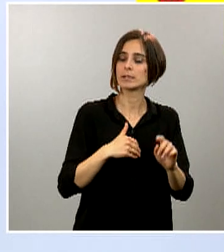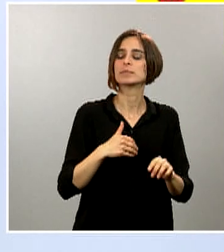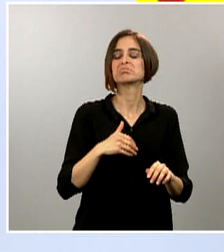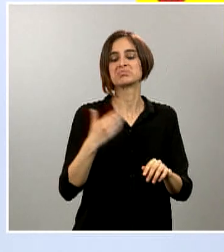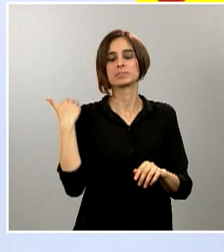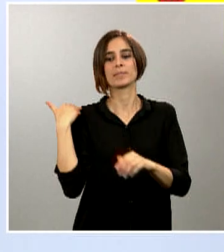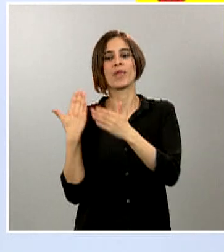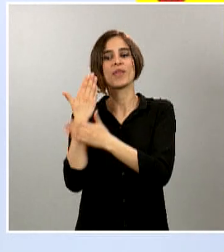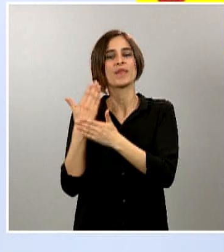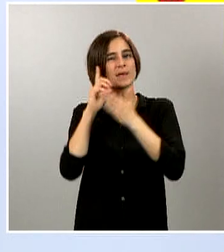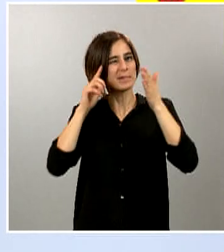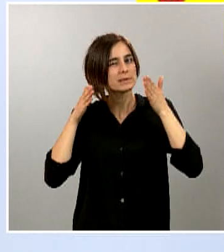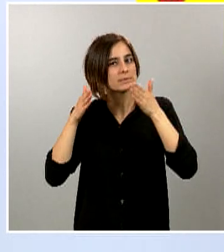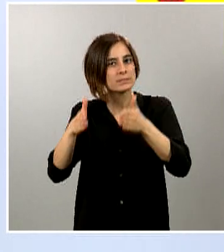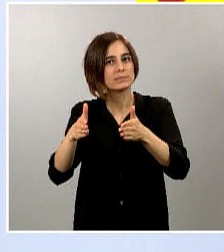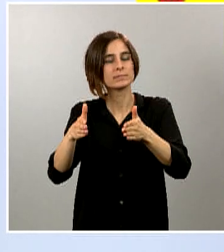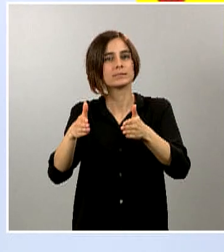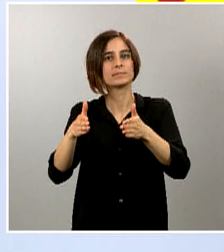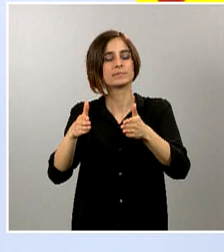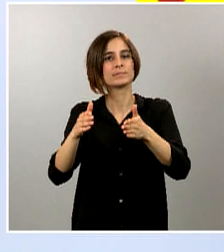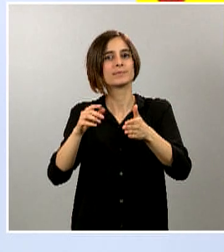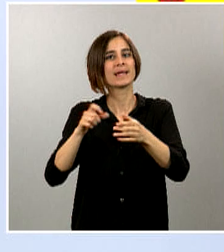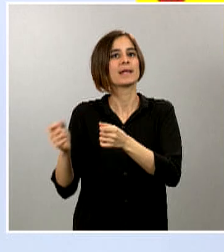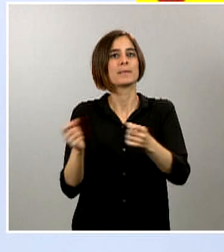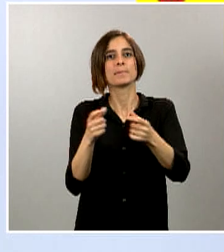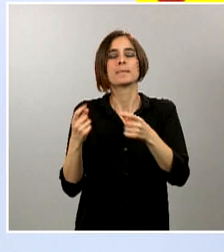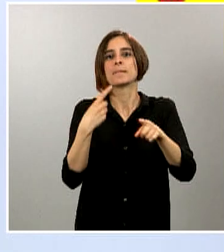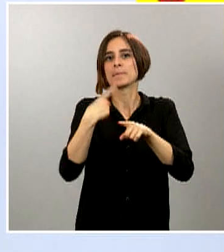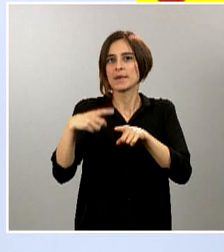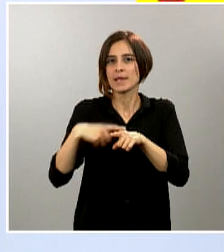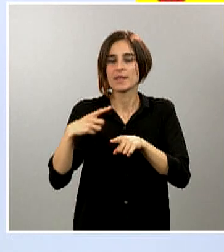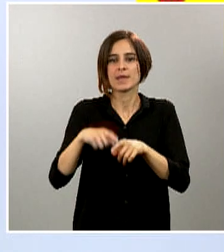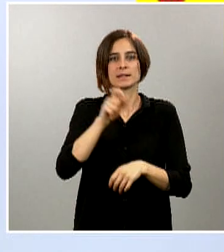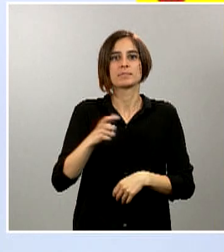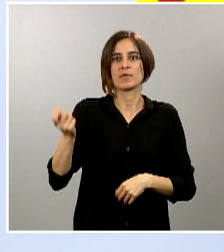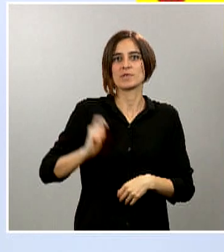medidas orientadas hacia el transporte de mercancías y los profesionales del sector.